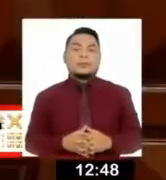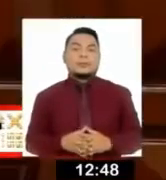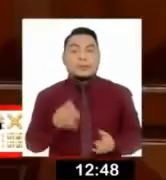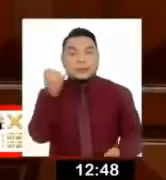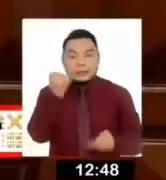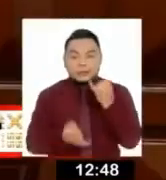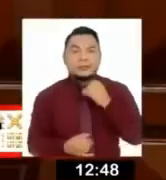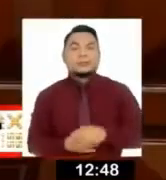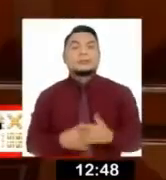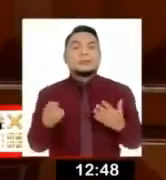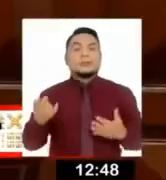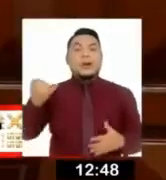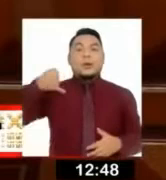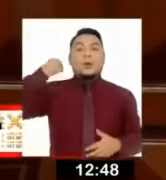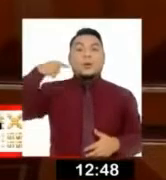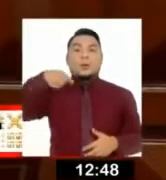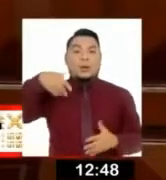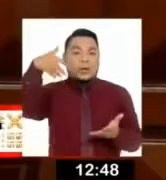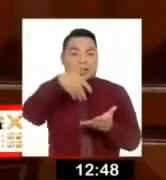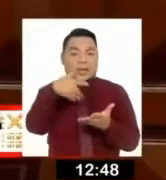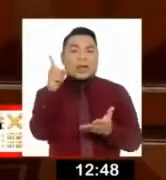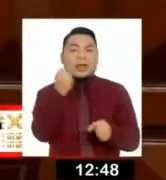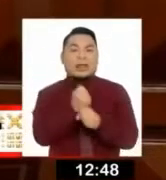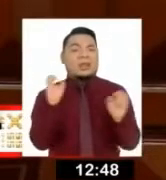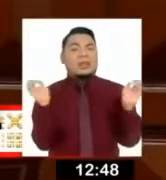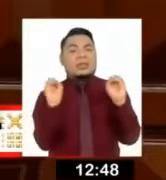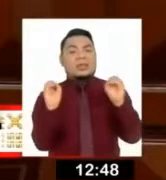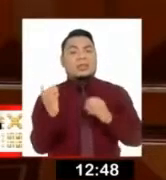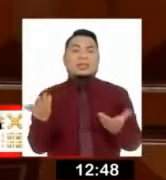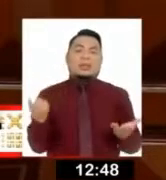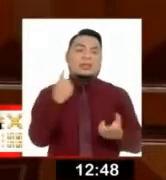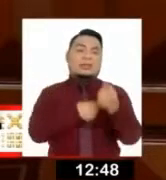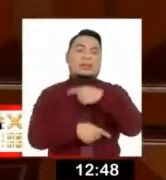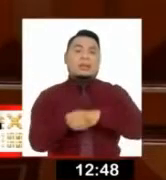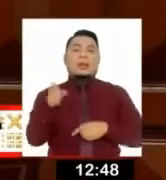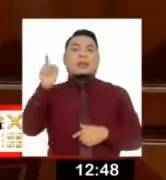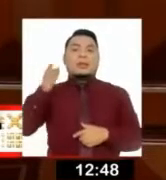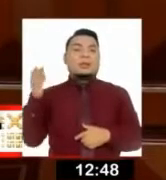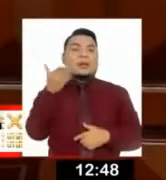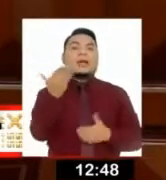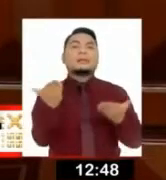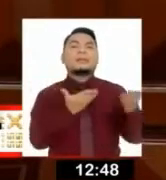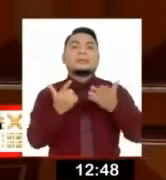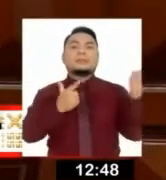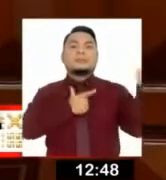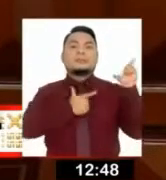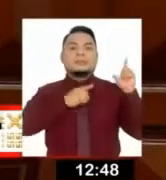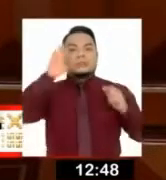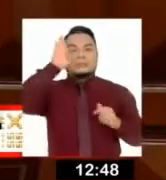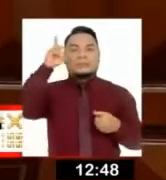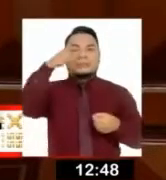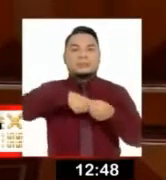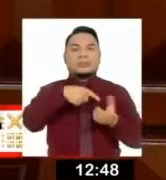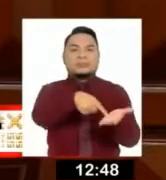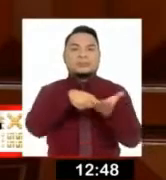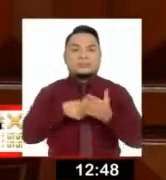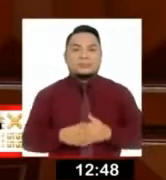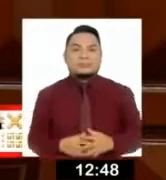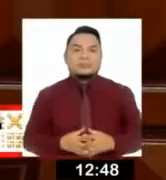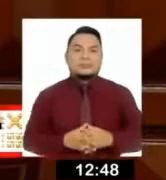Finalmente, los jóvenes que no estudian ni trabajan deberán acudir al servicio militar.